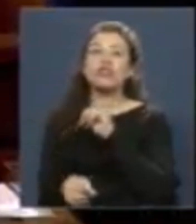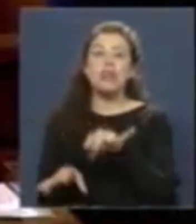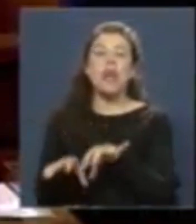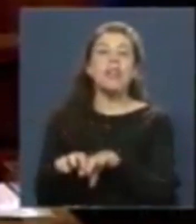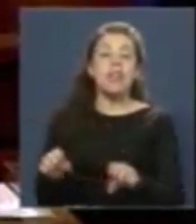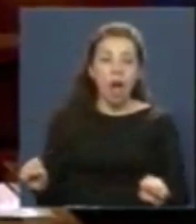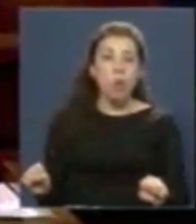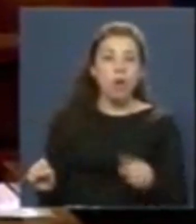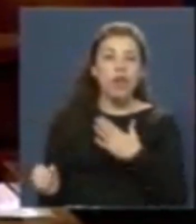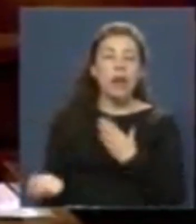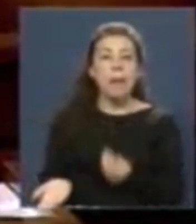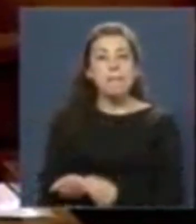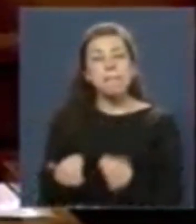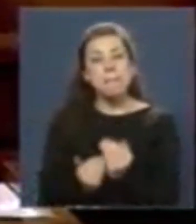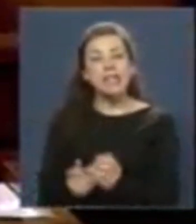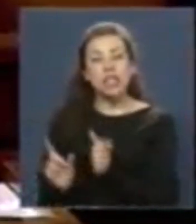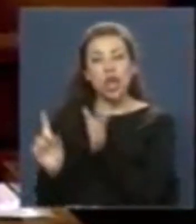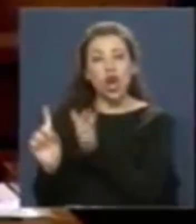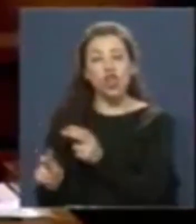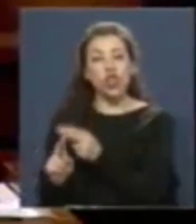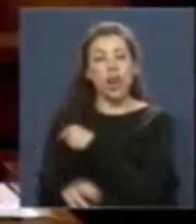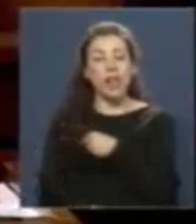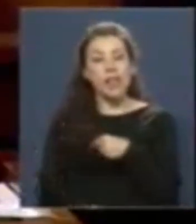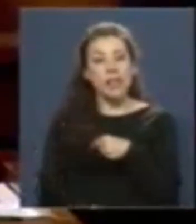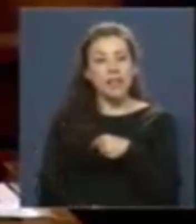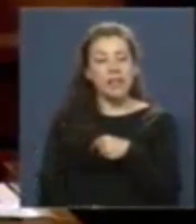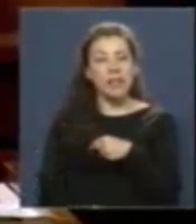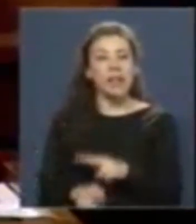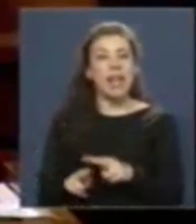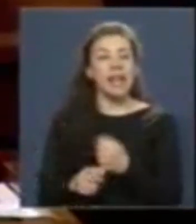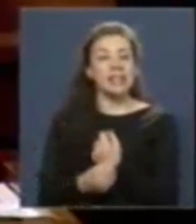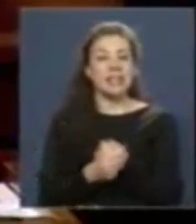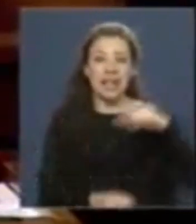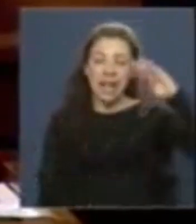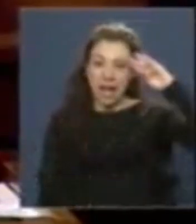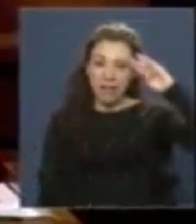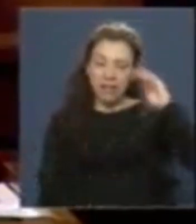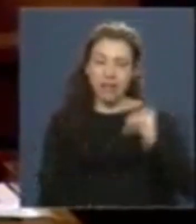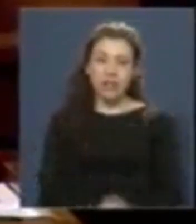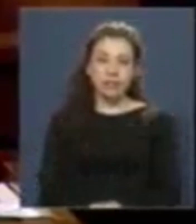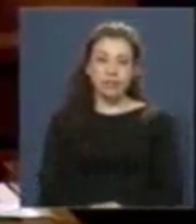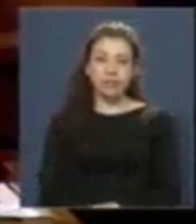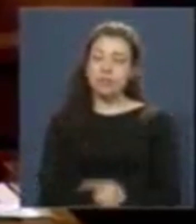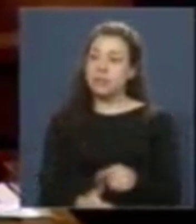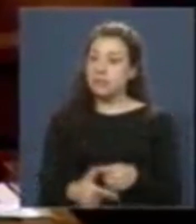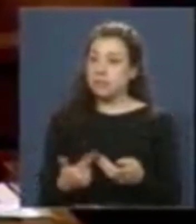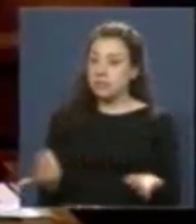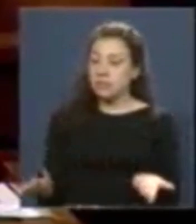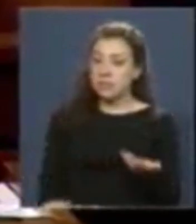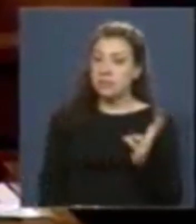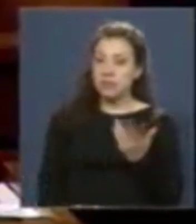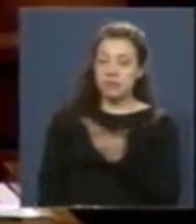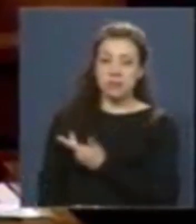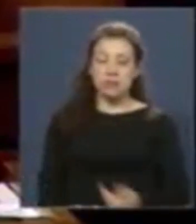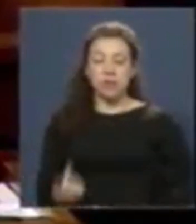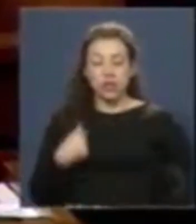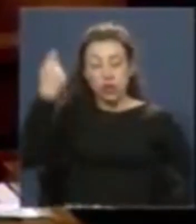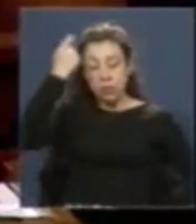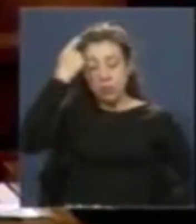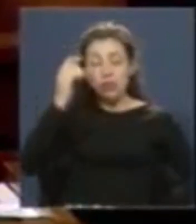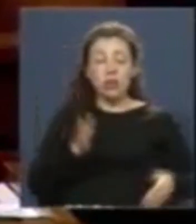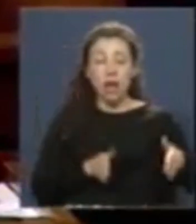la propuesta de ampliar el control de identidad que hoy realiza Carabineros. Por lo tanto, señor presidente, creo que estamos en la